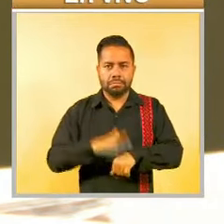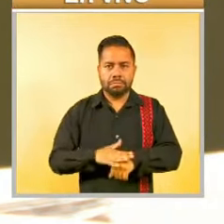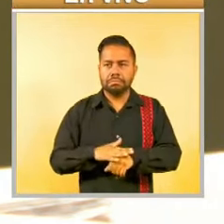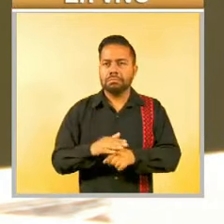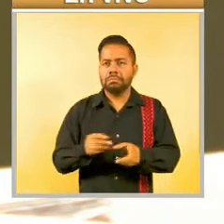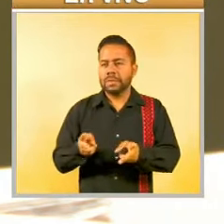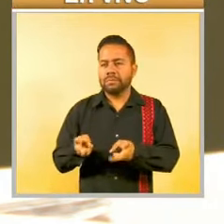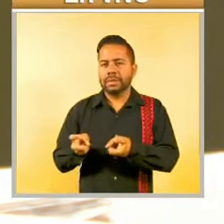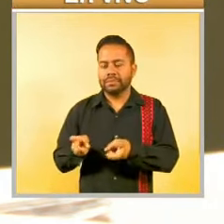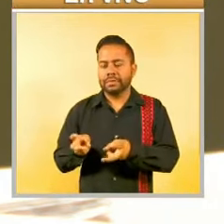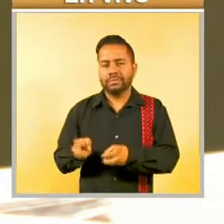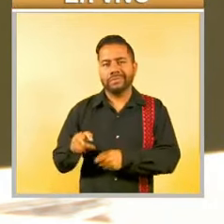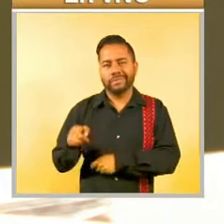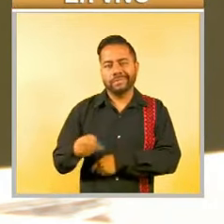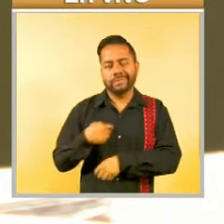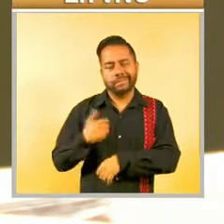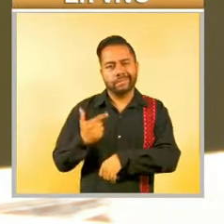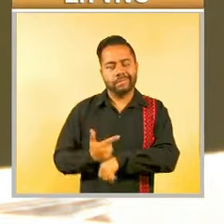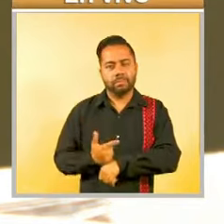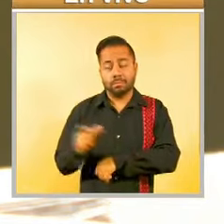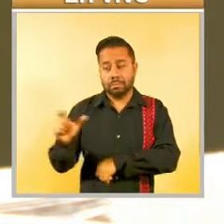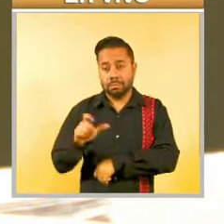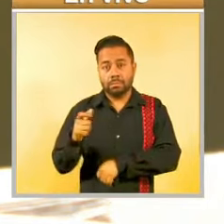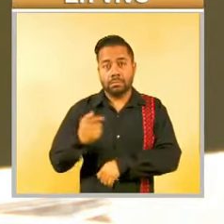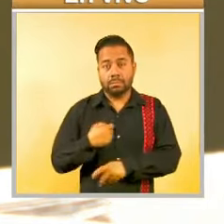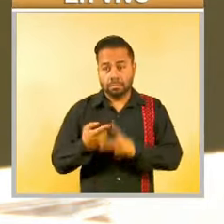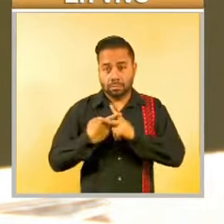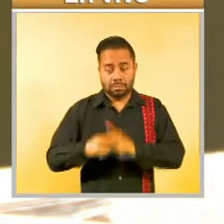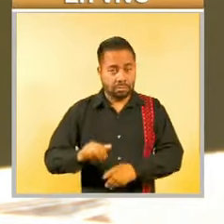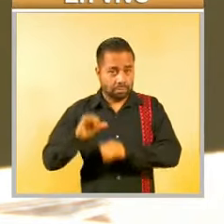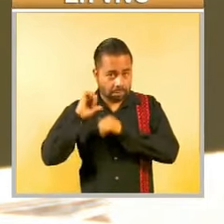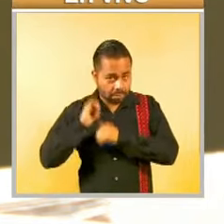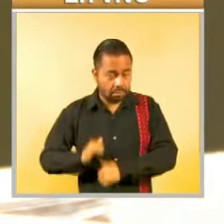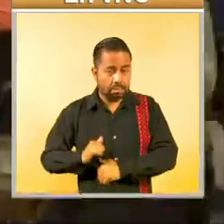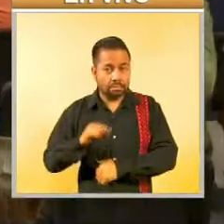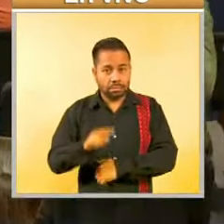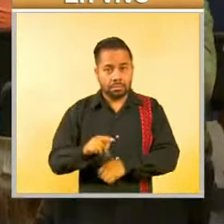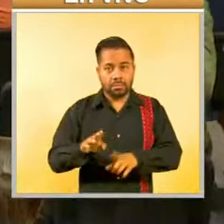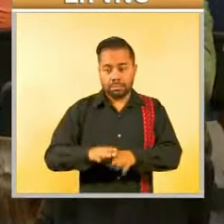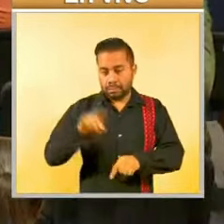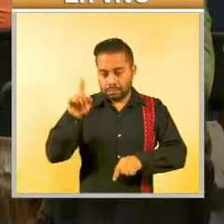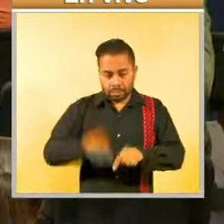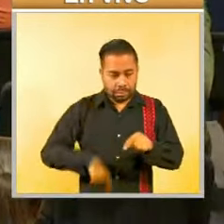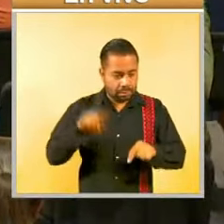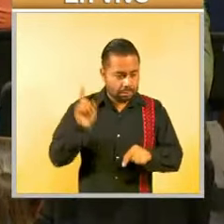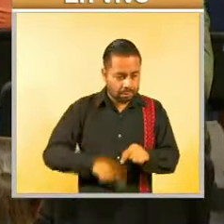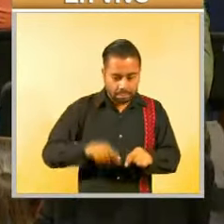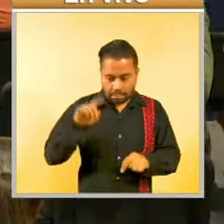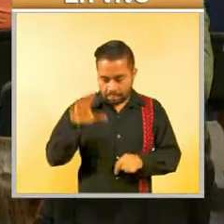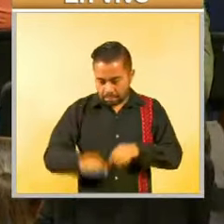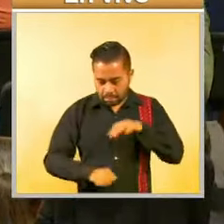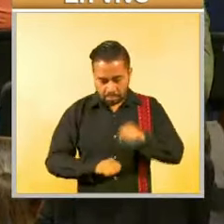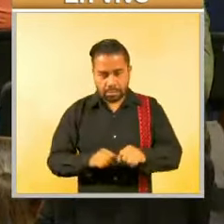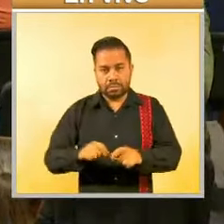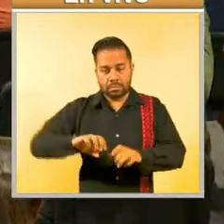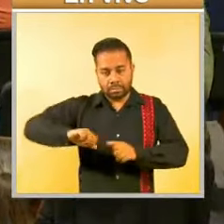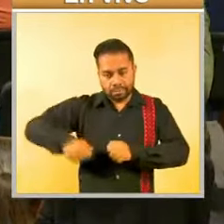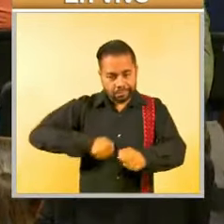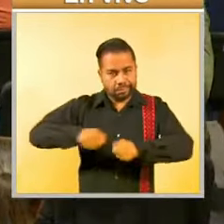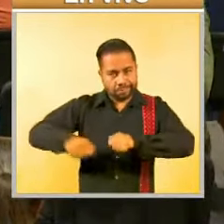clandestinas que se han detectado desde el momento en que empezó la autoridad a hacer desmantelamiento y volver a cerrar